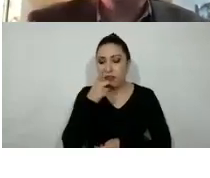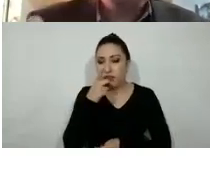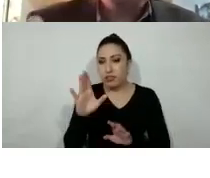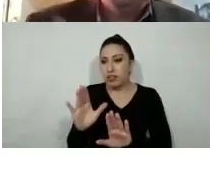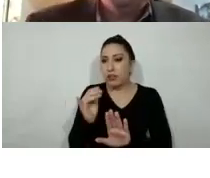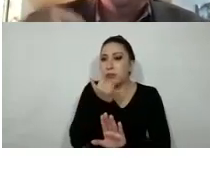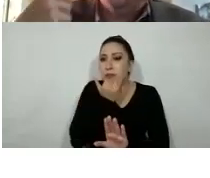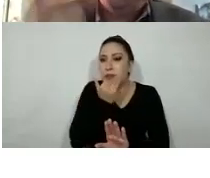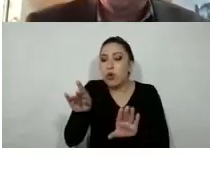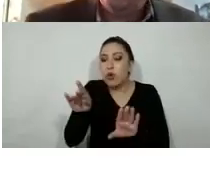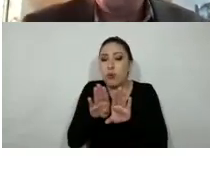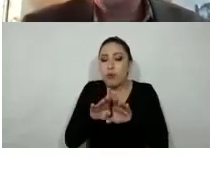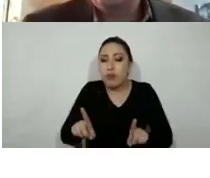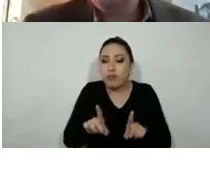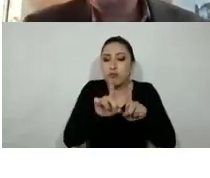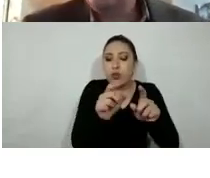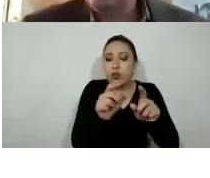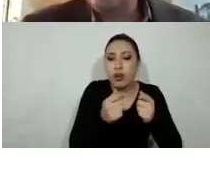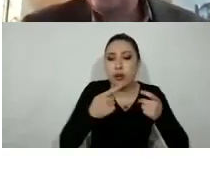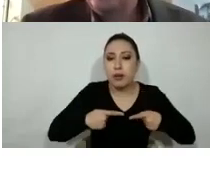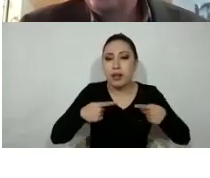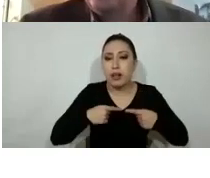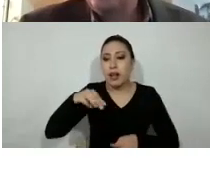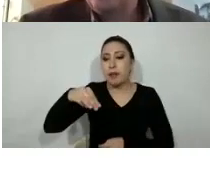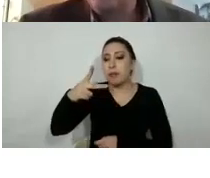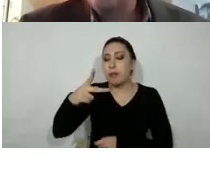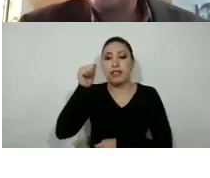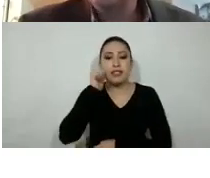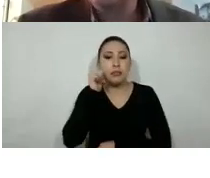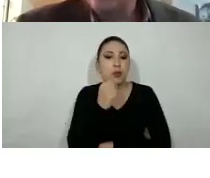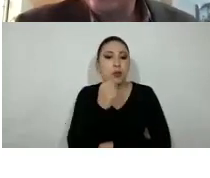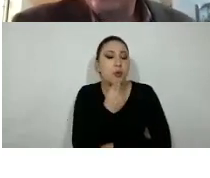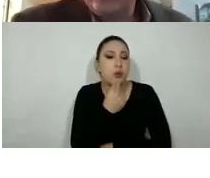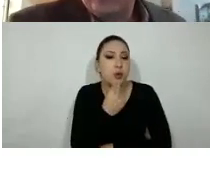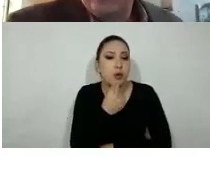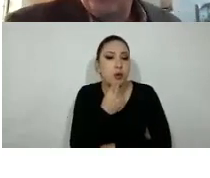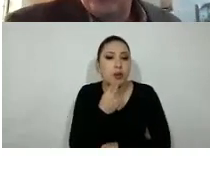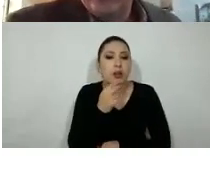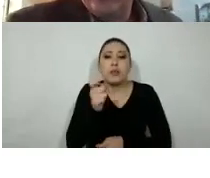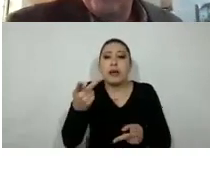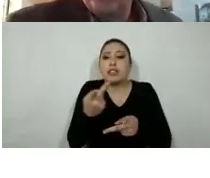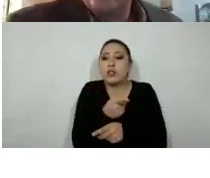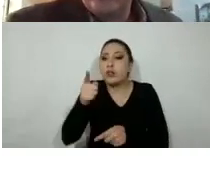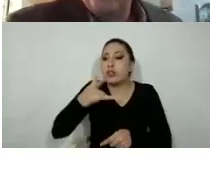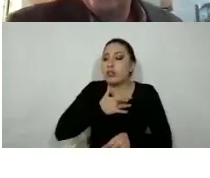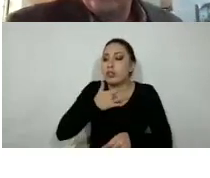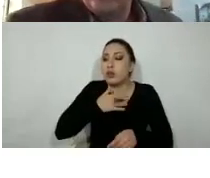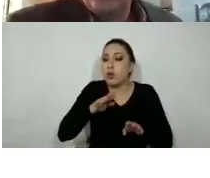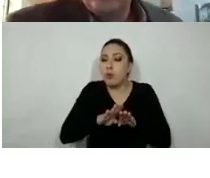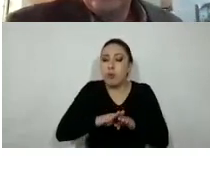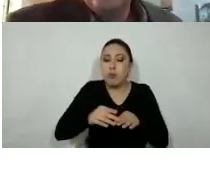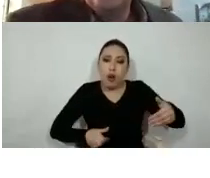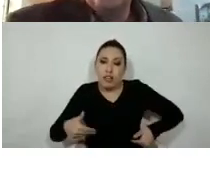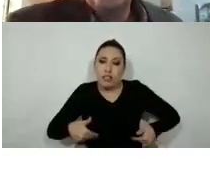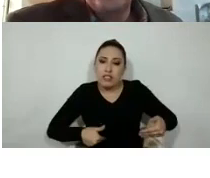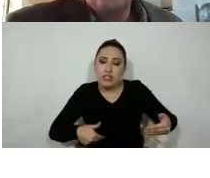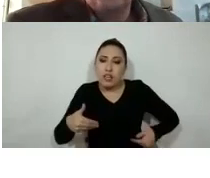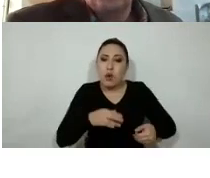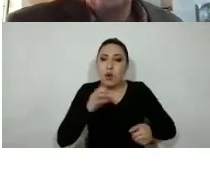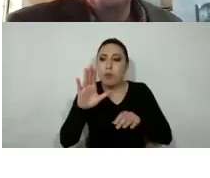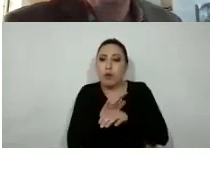la abordaste? Los MP usan mucho la palabra, ¿cuál fue el acto de molestia por el que abordaste a la persona? Y